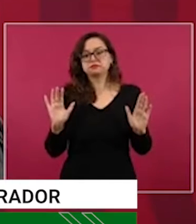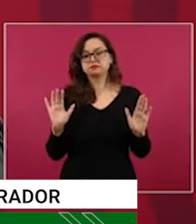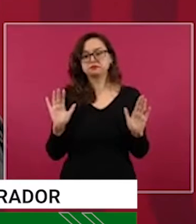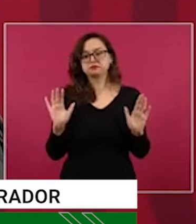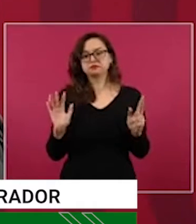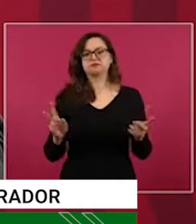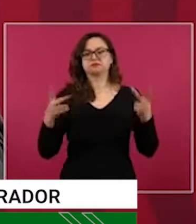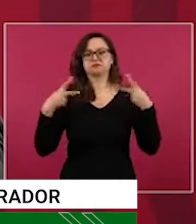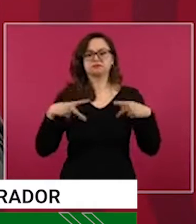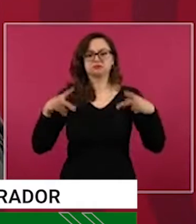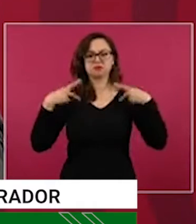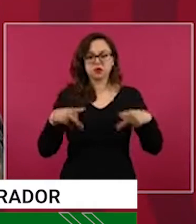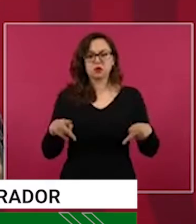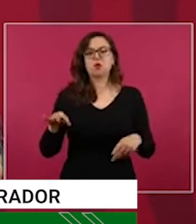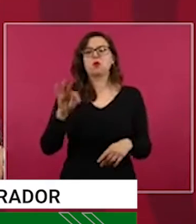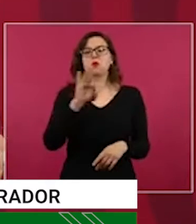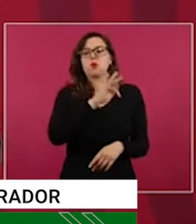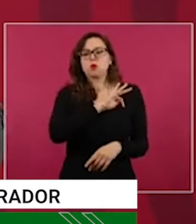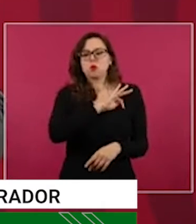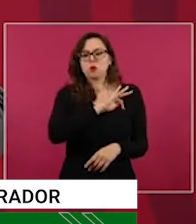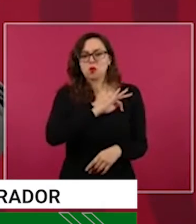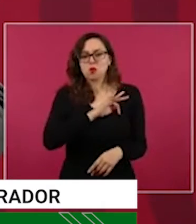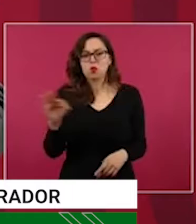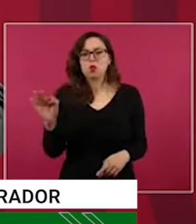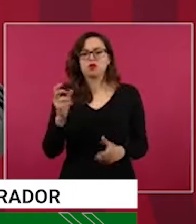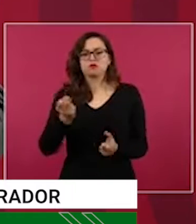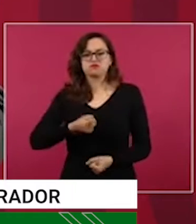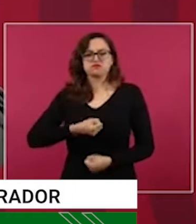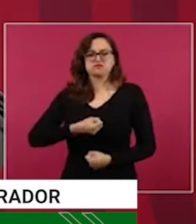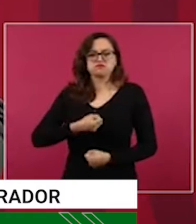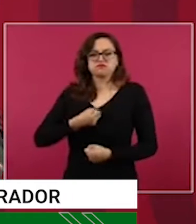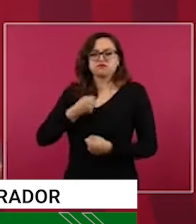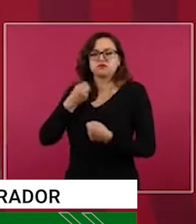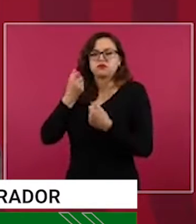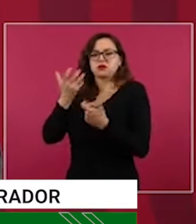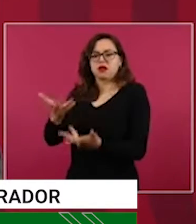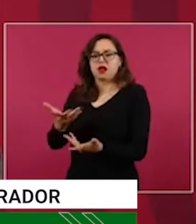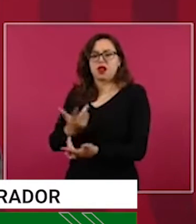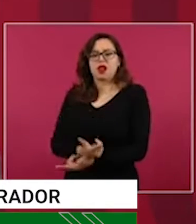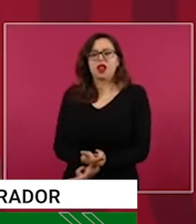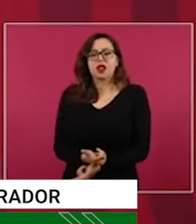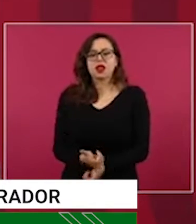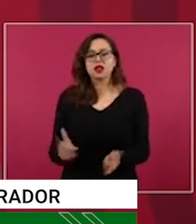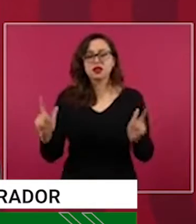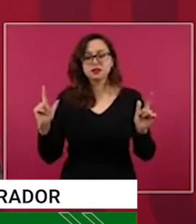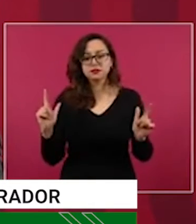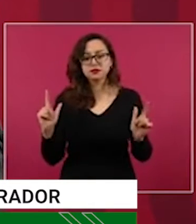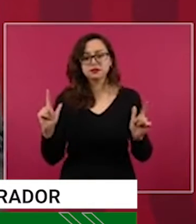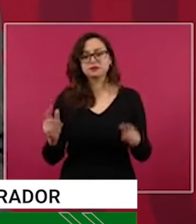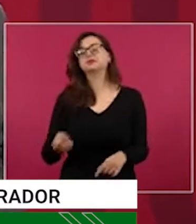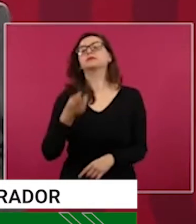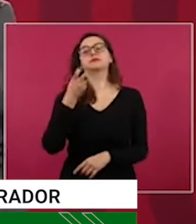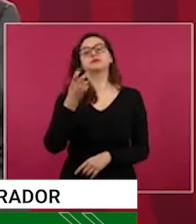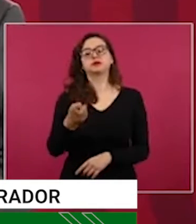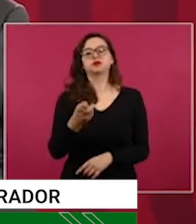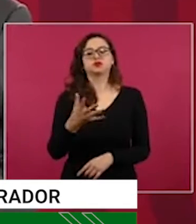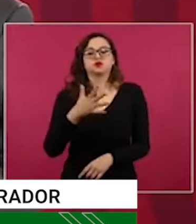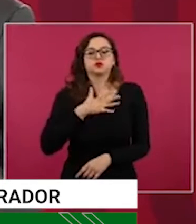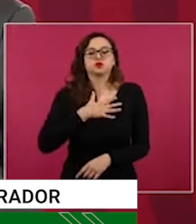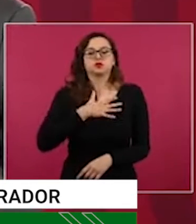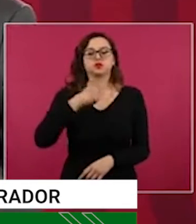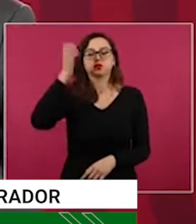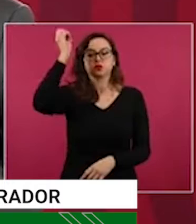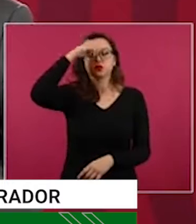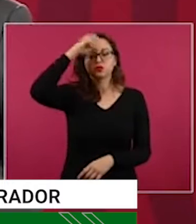división en la bancada de Morena en el Senado y si el nuevo presidente de la mesa directiva, Alejandro Armenta, tiene su confianza, el presidente